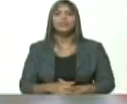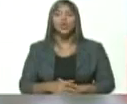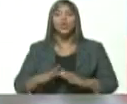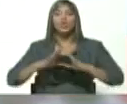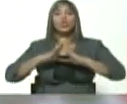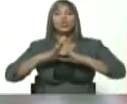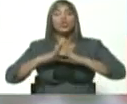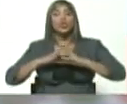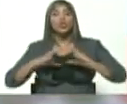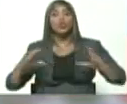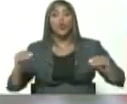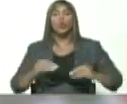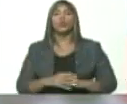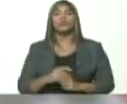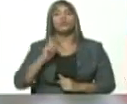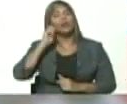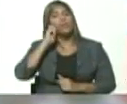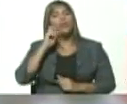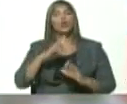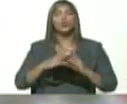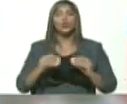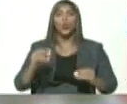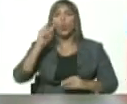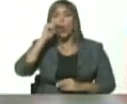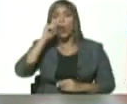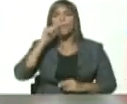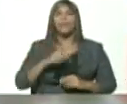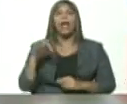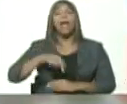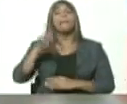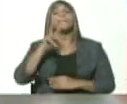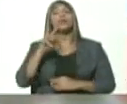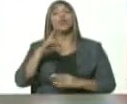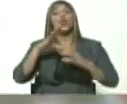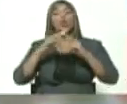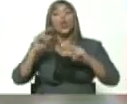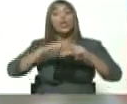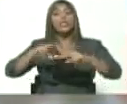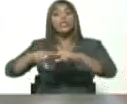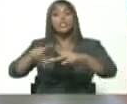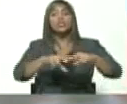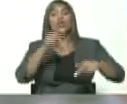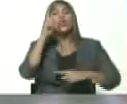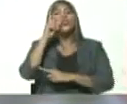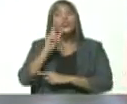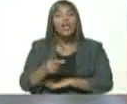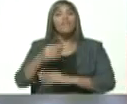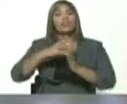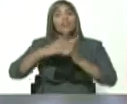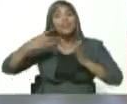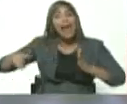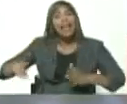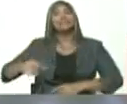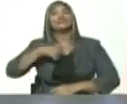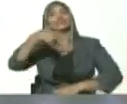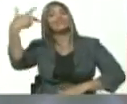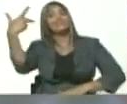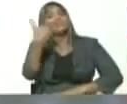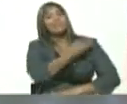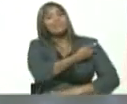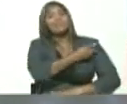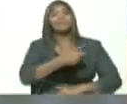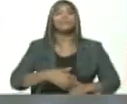todos y para todas. En Venezuela todo niño, toda niña tiene su derecho absoluto a